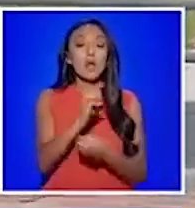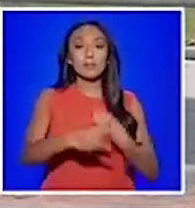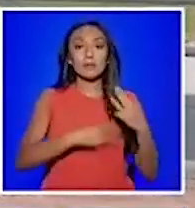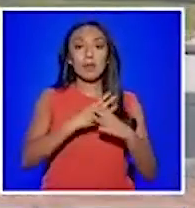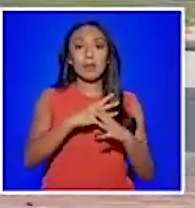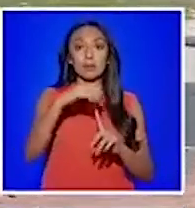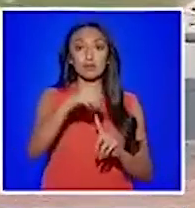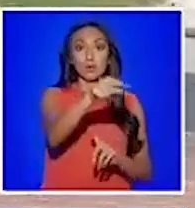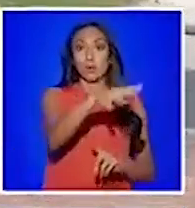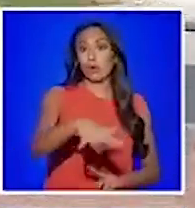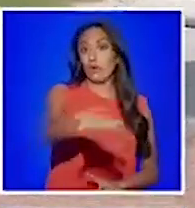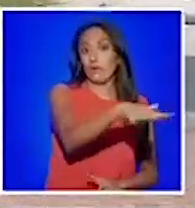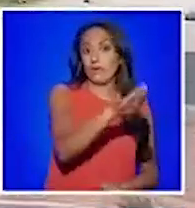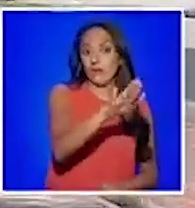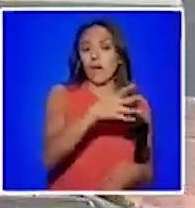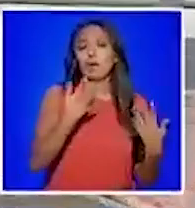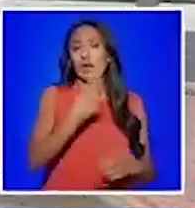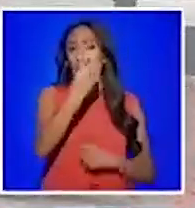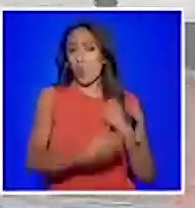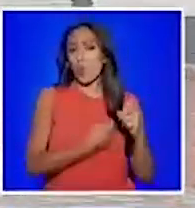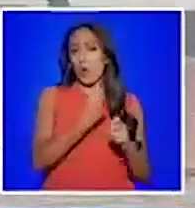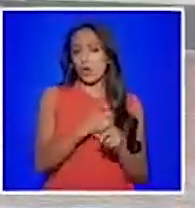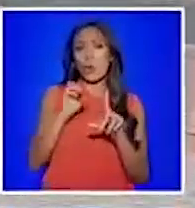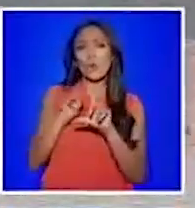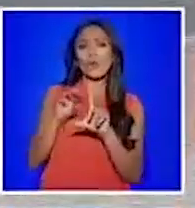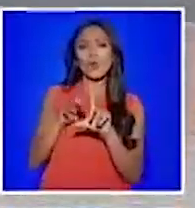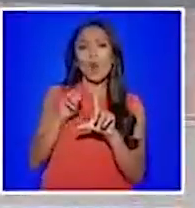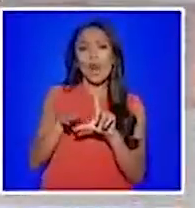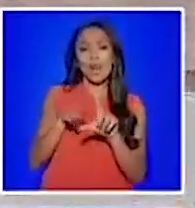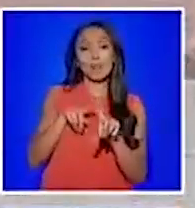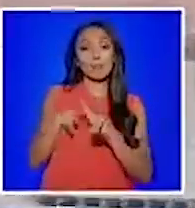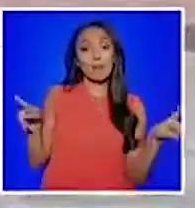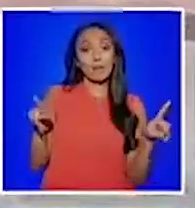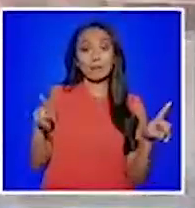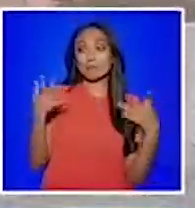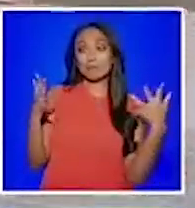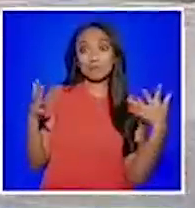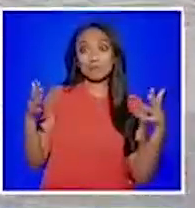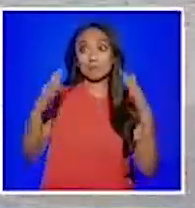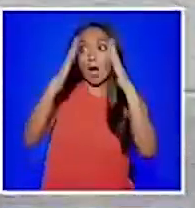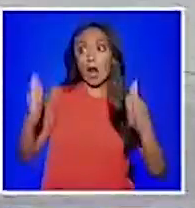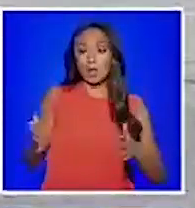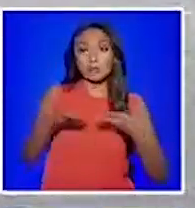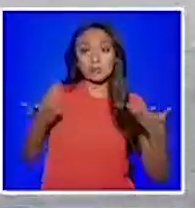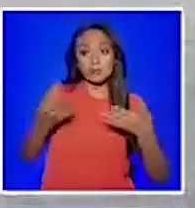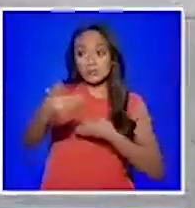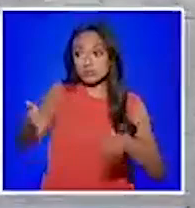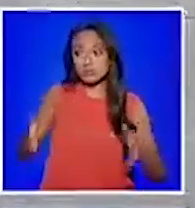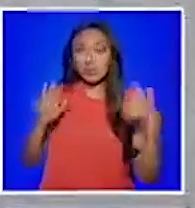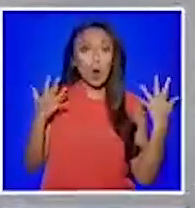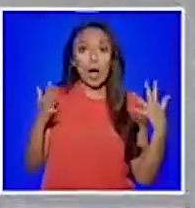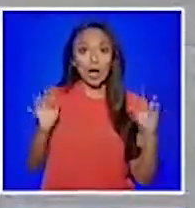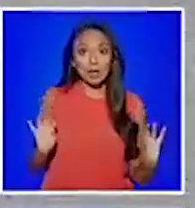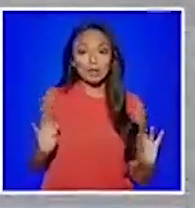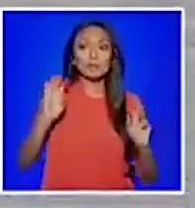Equinoccio San Antonio lleva funcionando 1 año de manera virtual, pero literalmente no cuenta con instalaciones físicas. La obra tuvo que